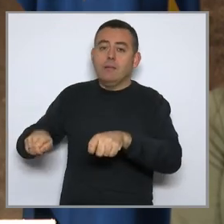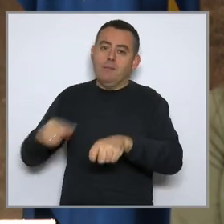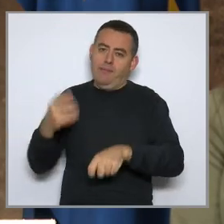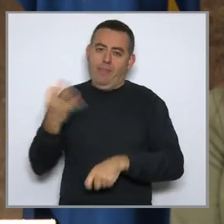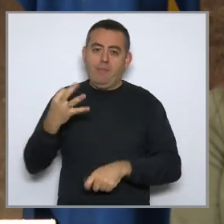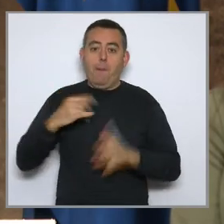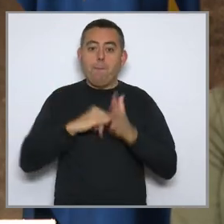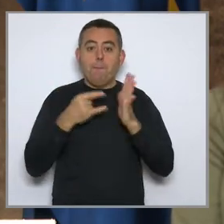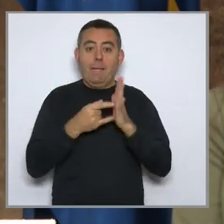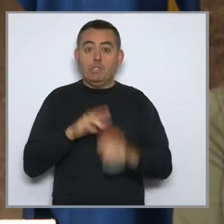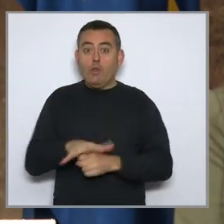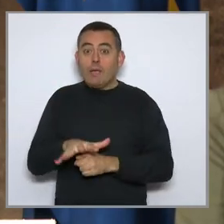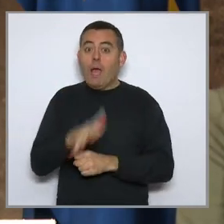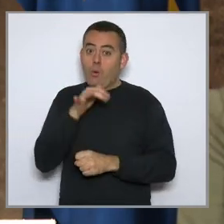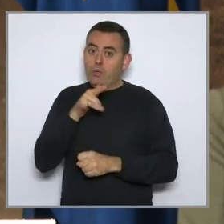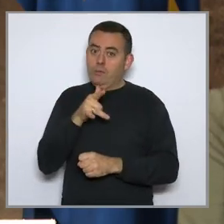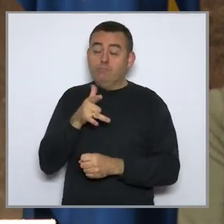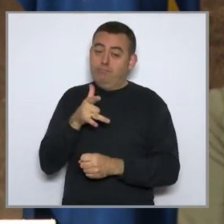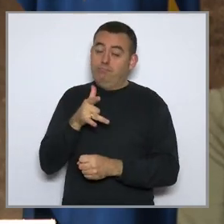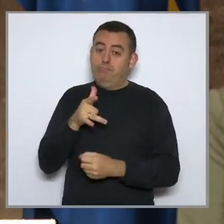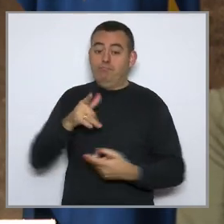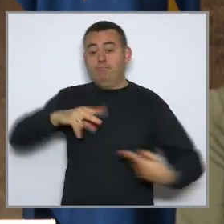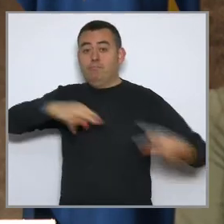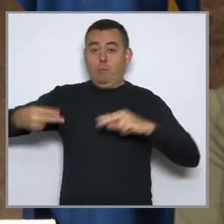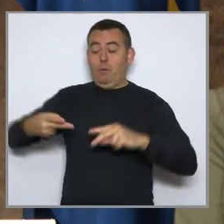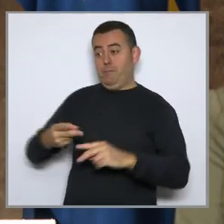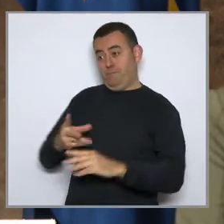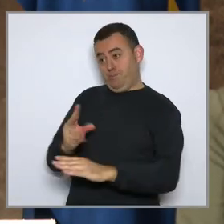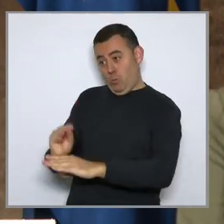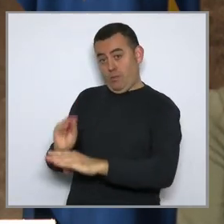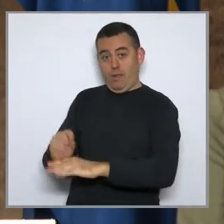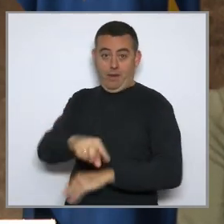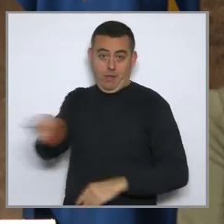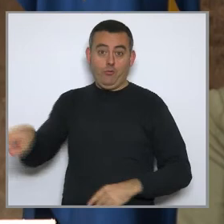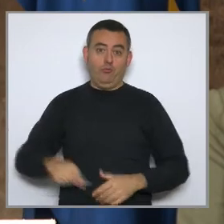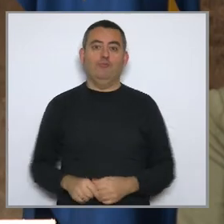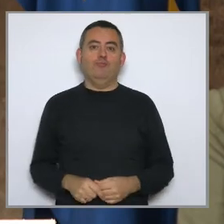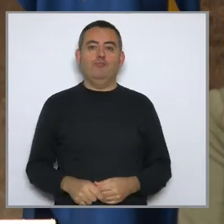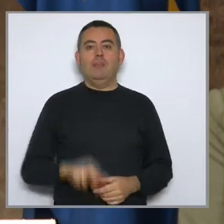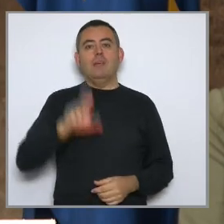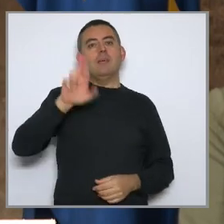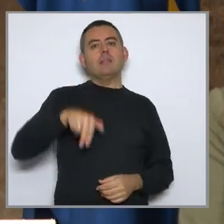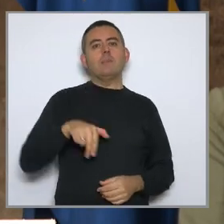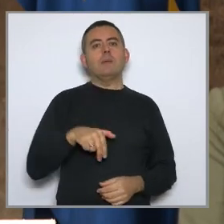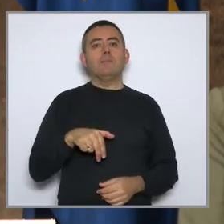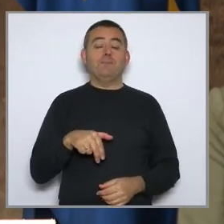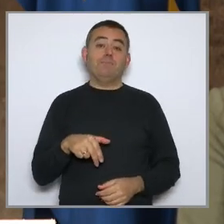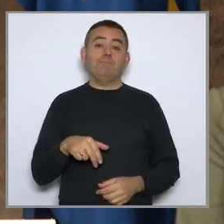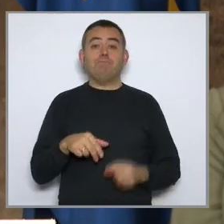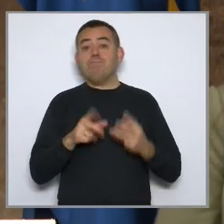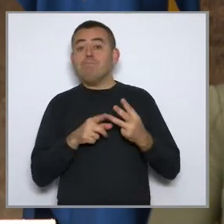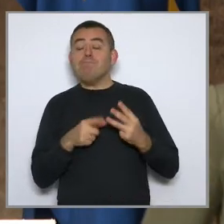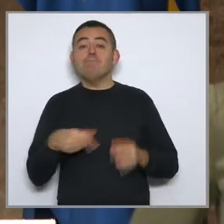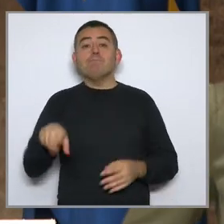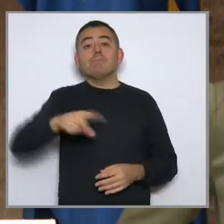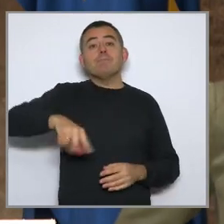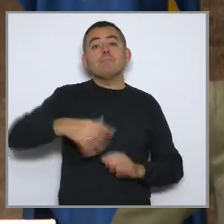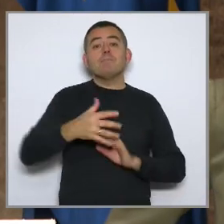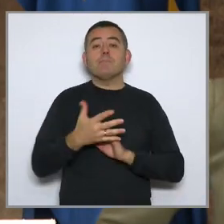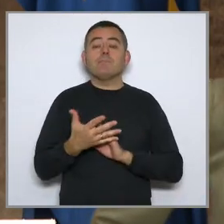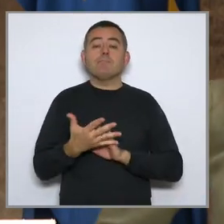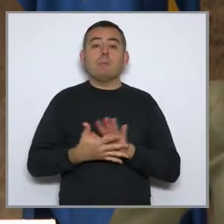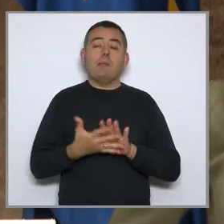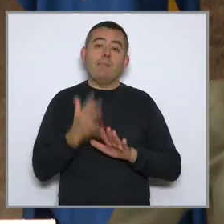Y, por último, bueno, pues felicitarnos efectivamente por el acuerdo trilateral,